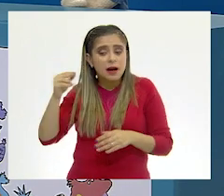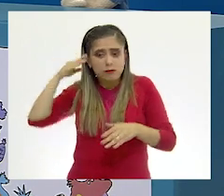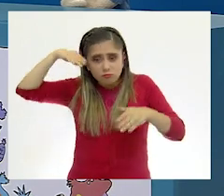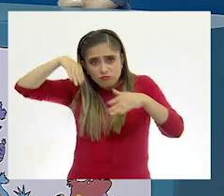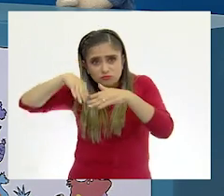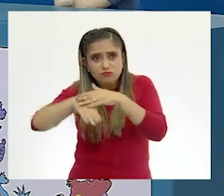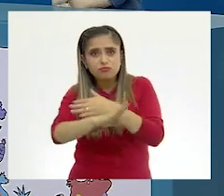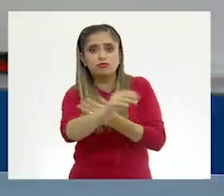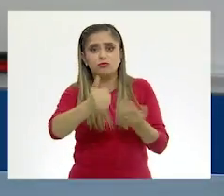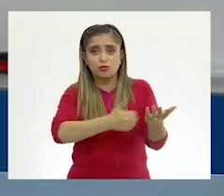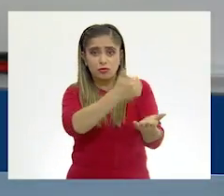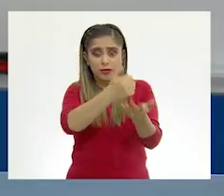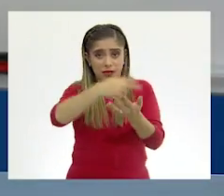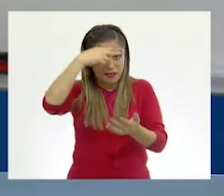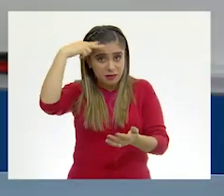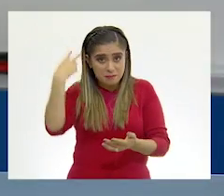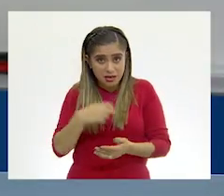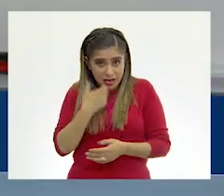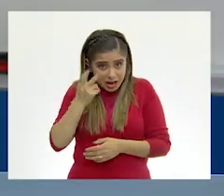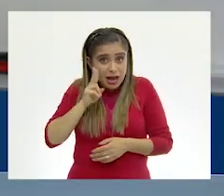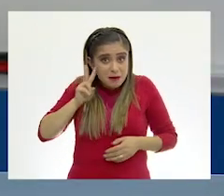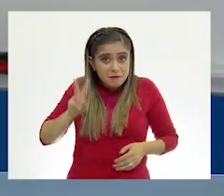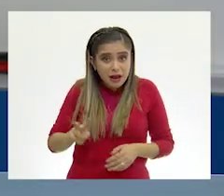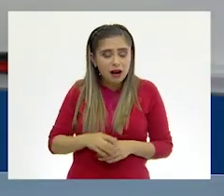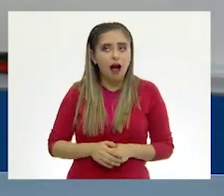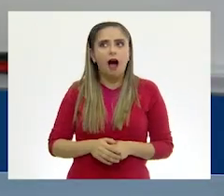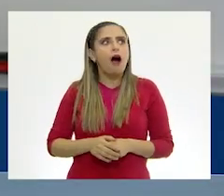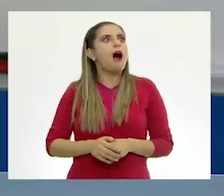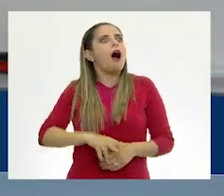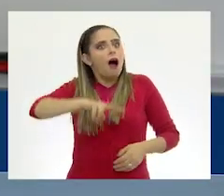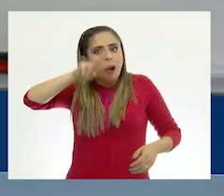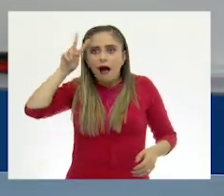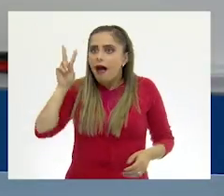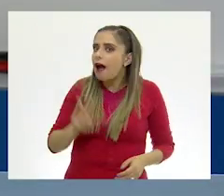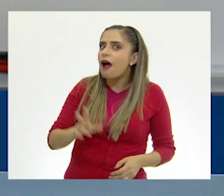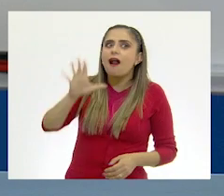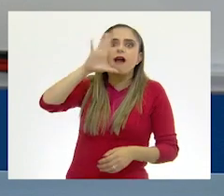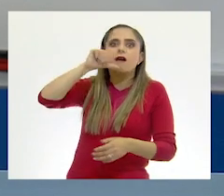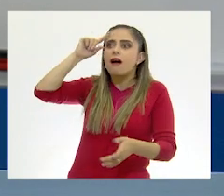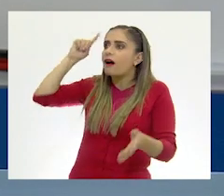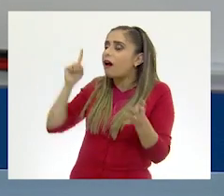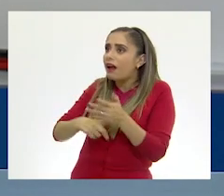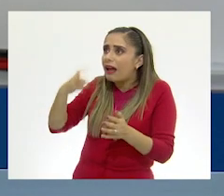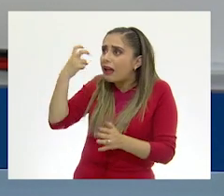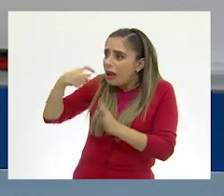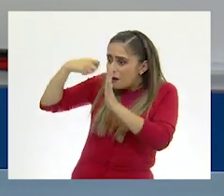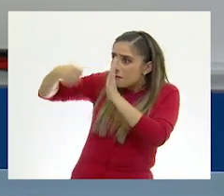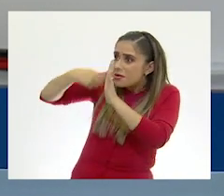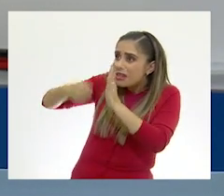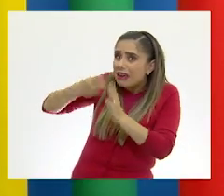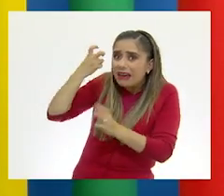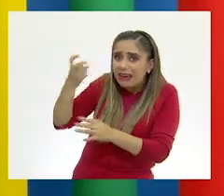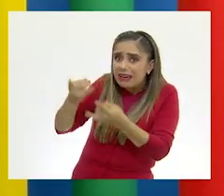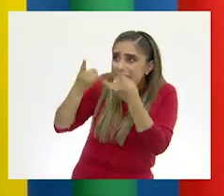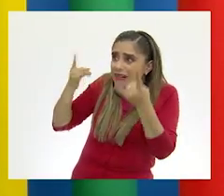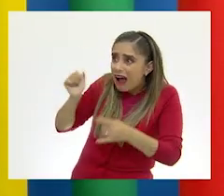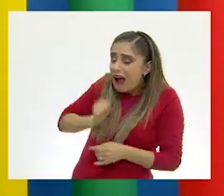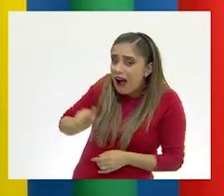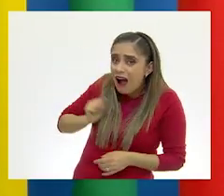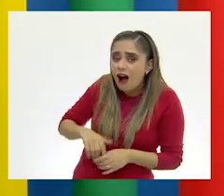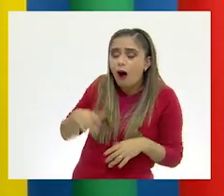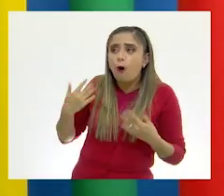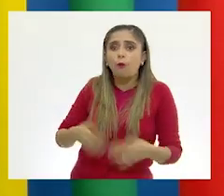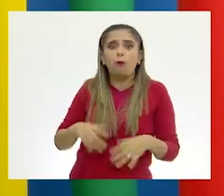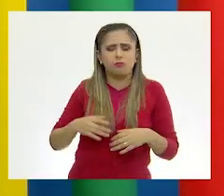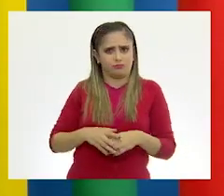Ciudad de México? ¡Wow! ¿De verdad? No puedo creer que exista un video de eso. ¡Qué ¿De verdad? emoción!